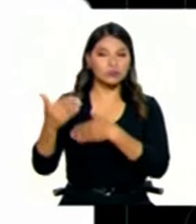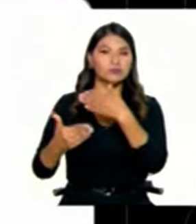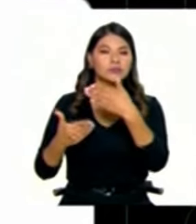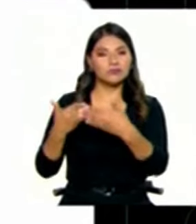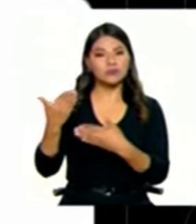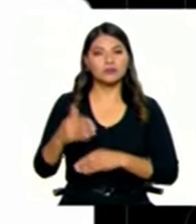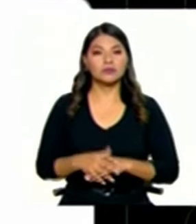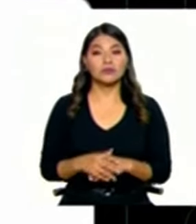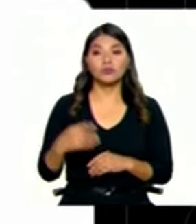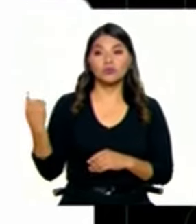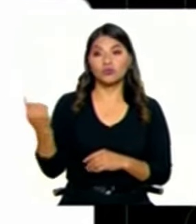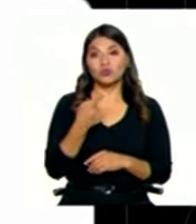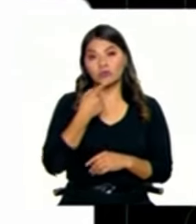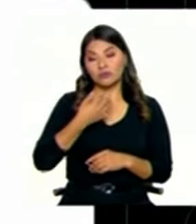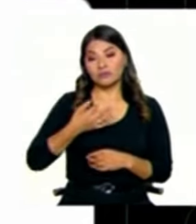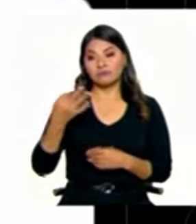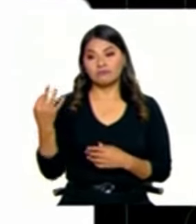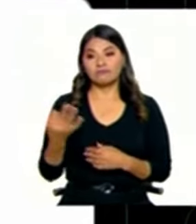ver si esto